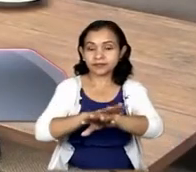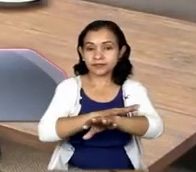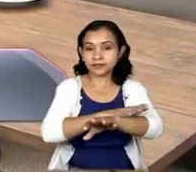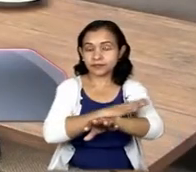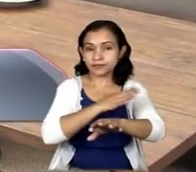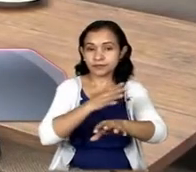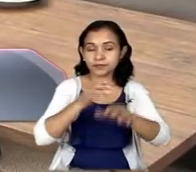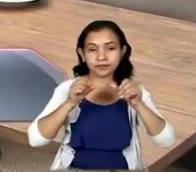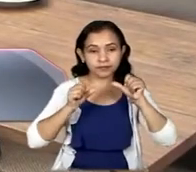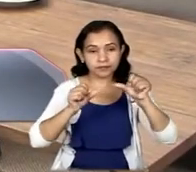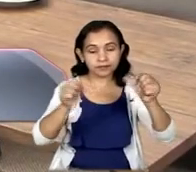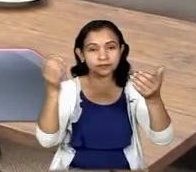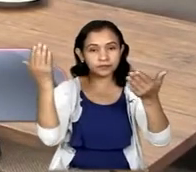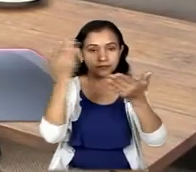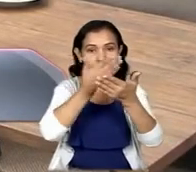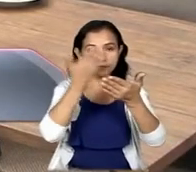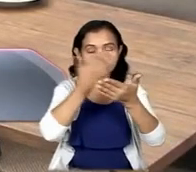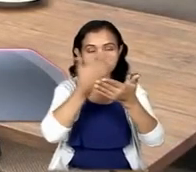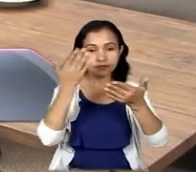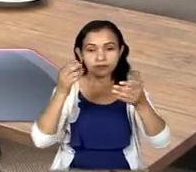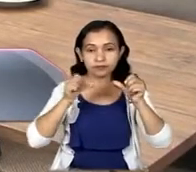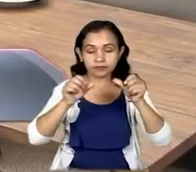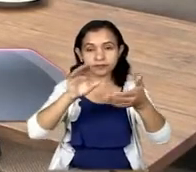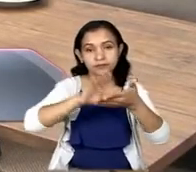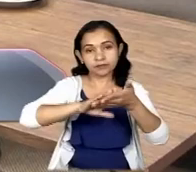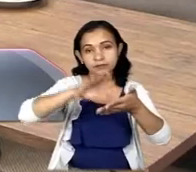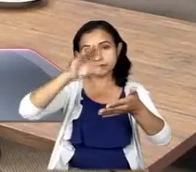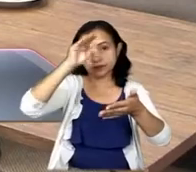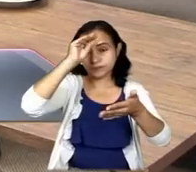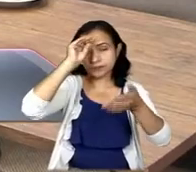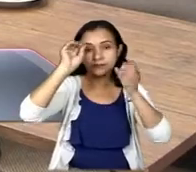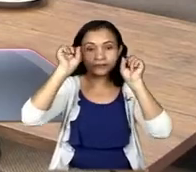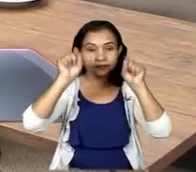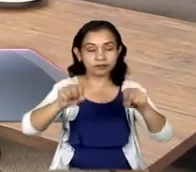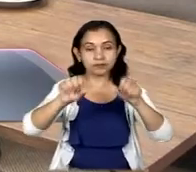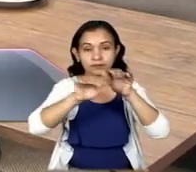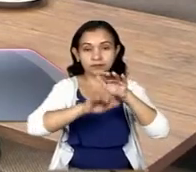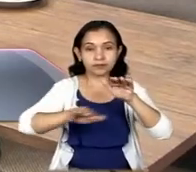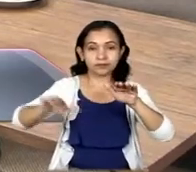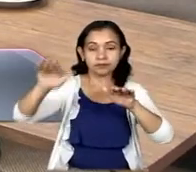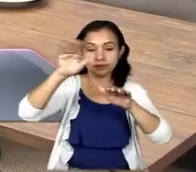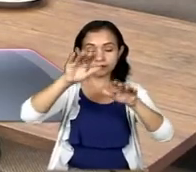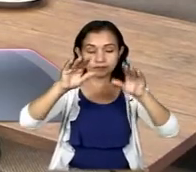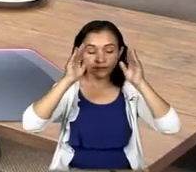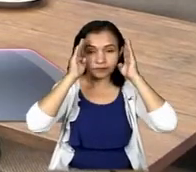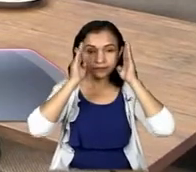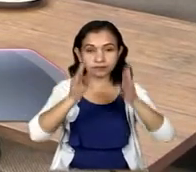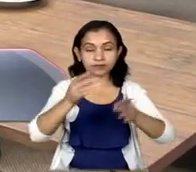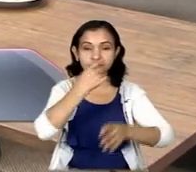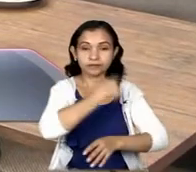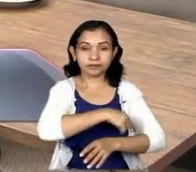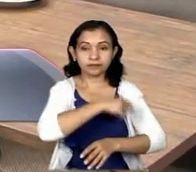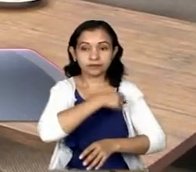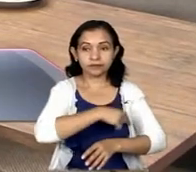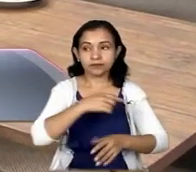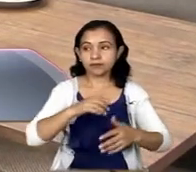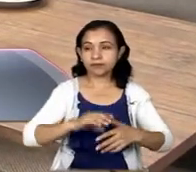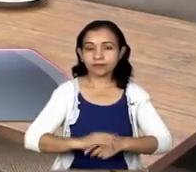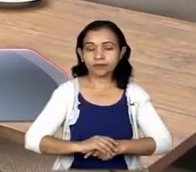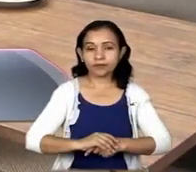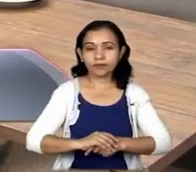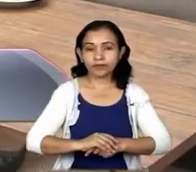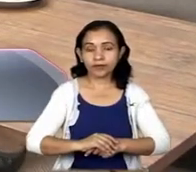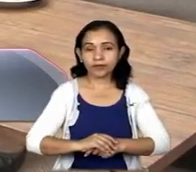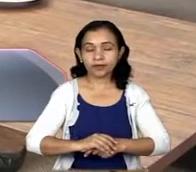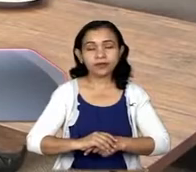de seguir estudiando, de seguirse preparando para poder dar mayor calidad a la escuela. Y